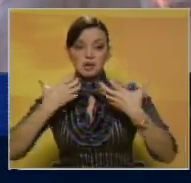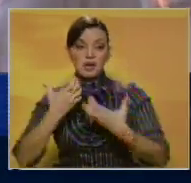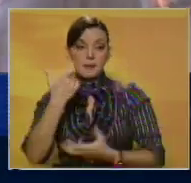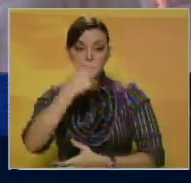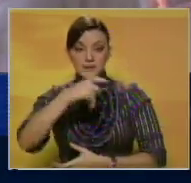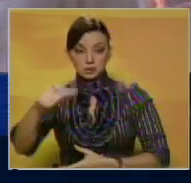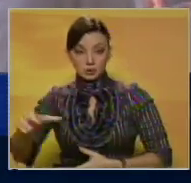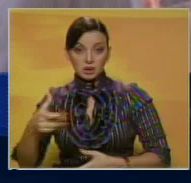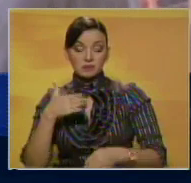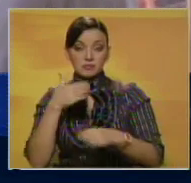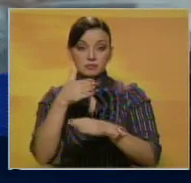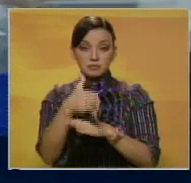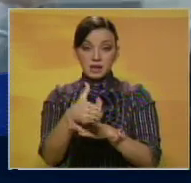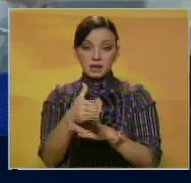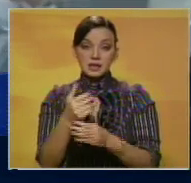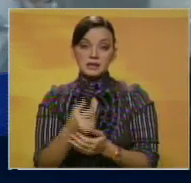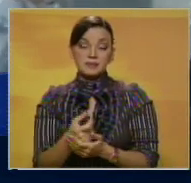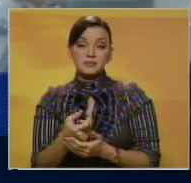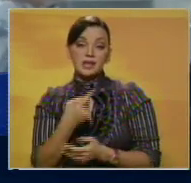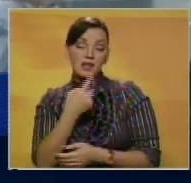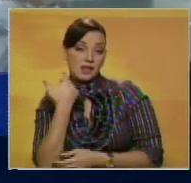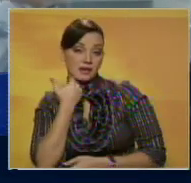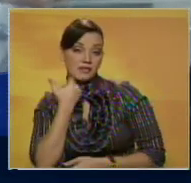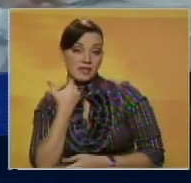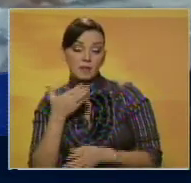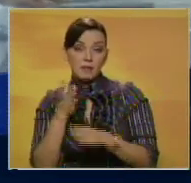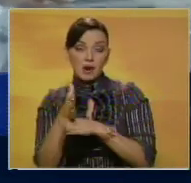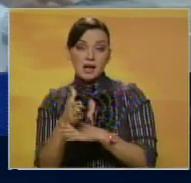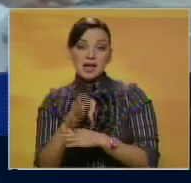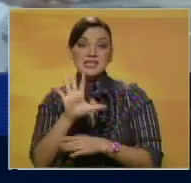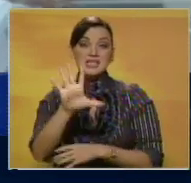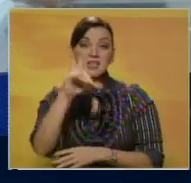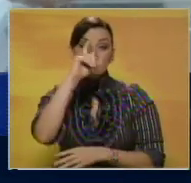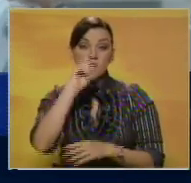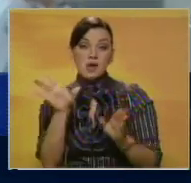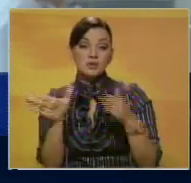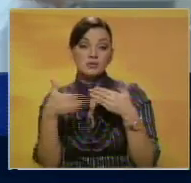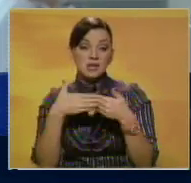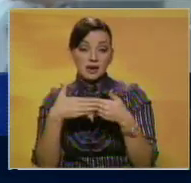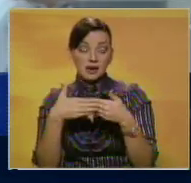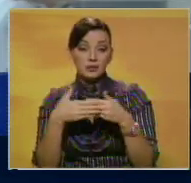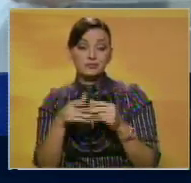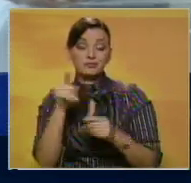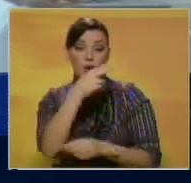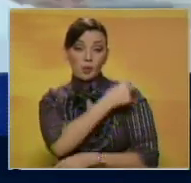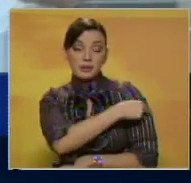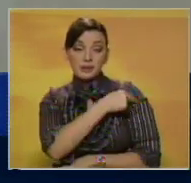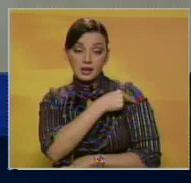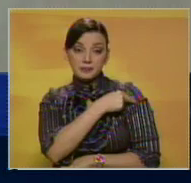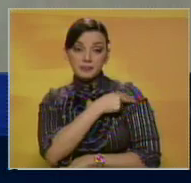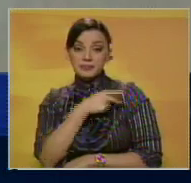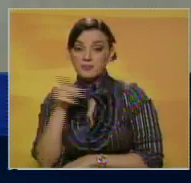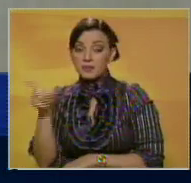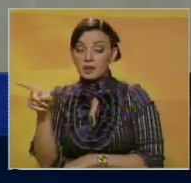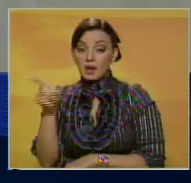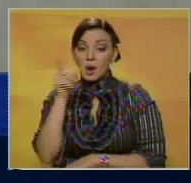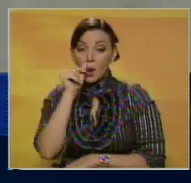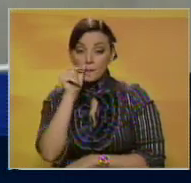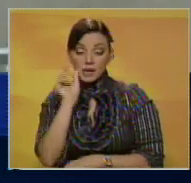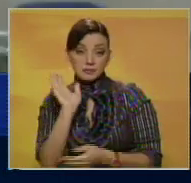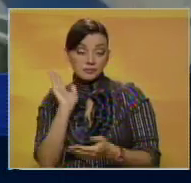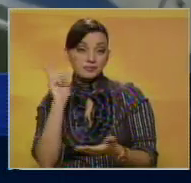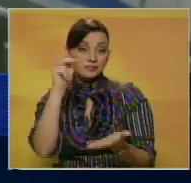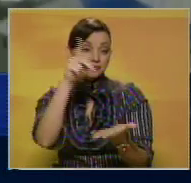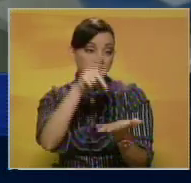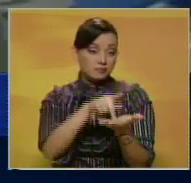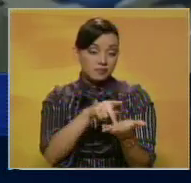estado Aragua, que permaneció cerrado por más de 5 años. El gobernador Tarek El Aissami designó a la doctora Moira Tobar como